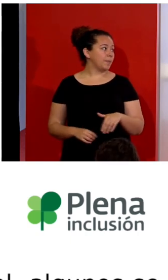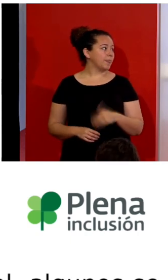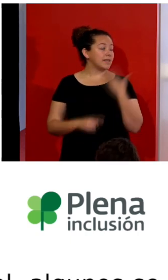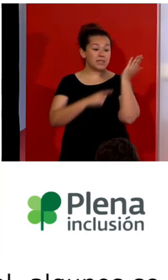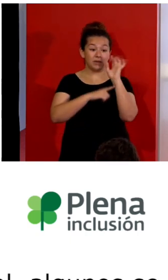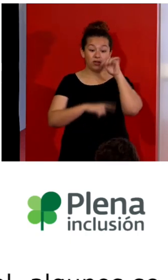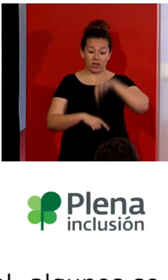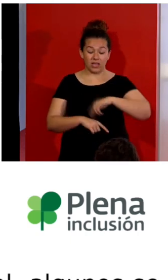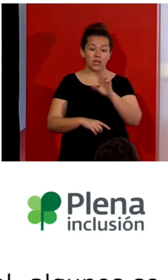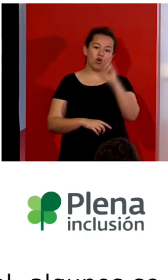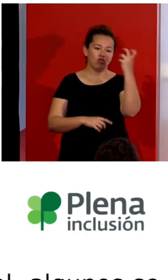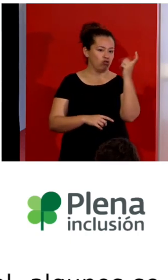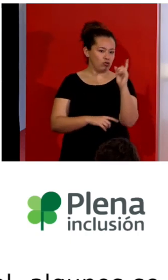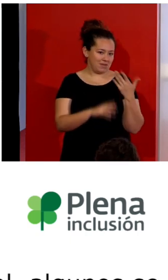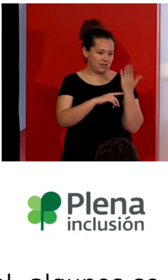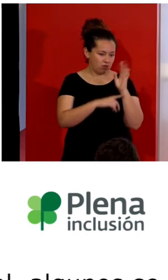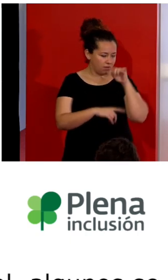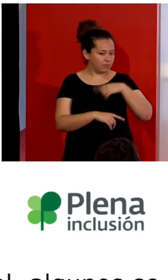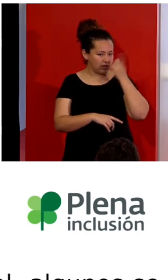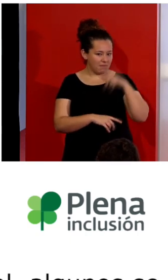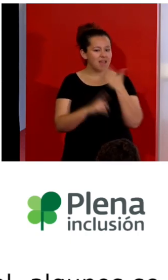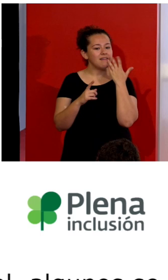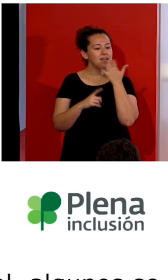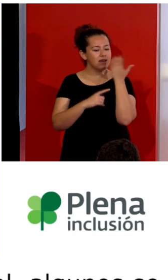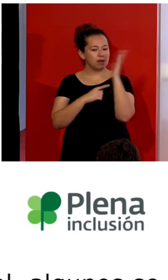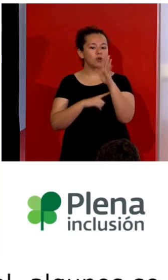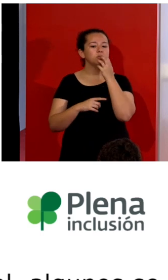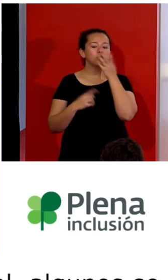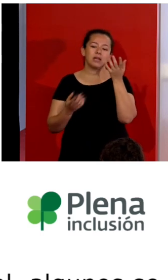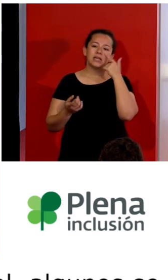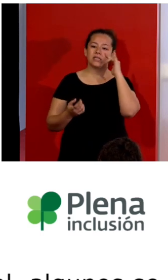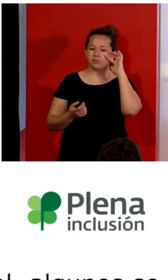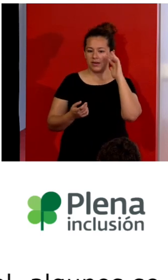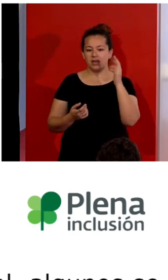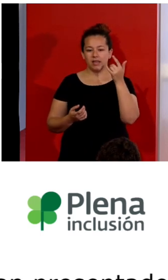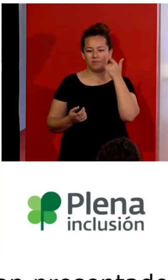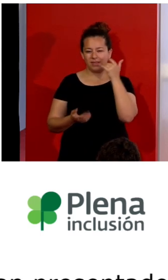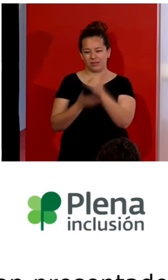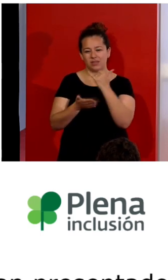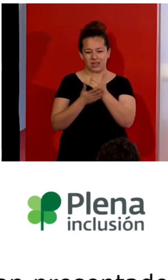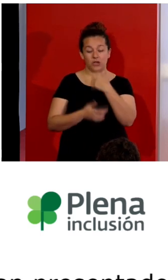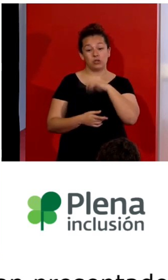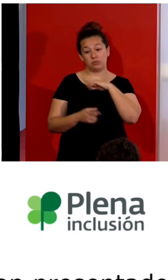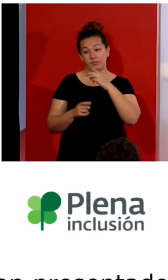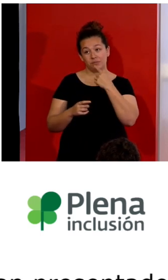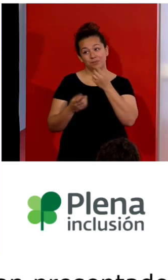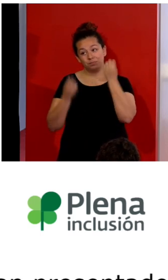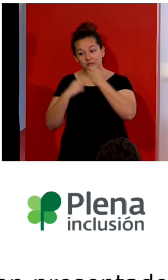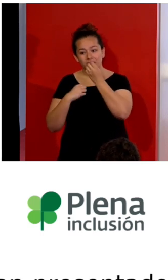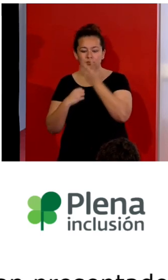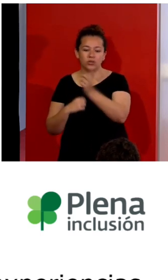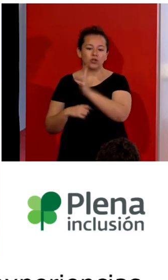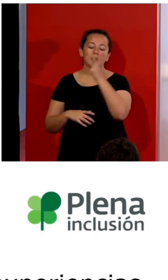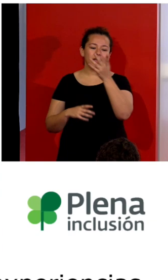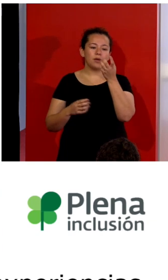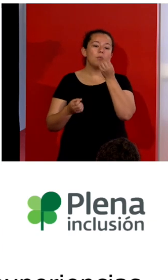se han presentado aquí y otros que no se han presentado aquí, pero son ejemplos de buenas experiencias que no nos atrevemos a llamar buenas prácticas porque digamos que las buenas